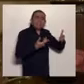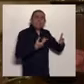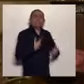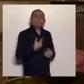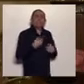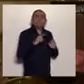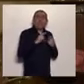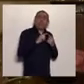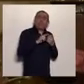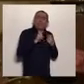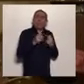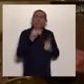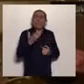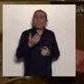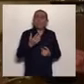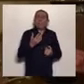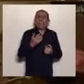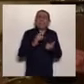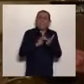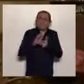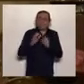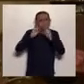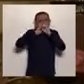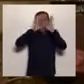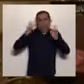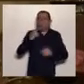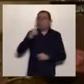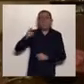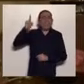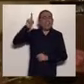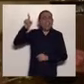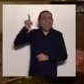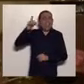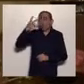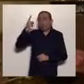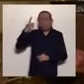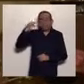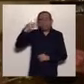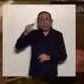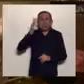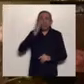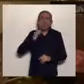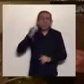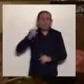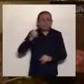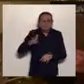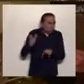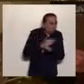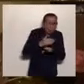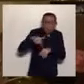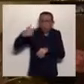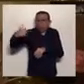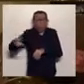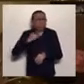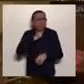en sintonía, porque Jesús bien claro nos dice que Él es el buen pastor, es el único. Después todos los